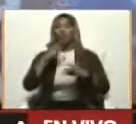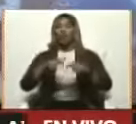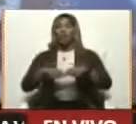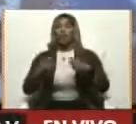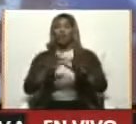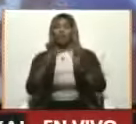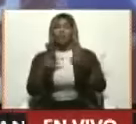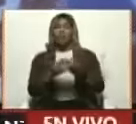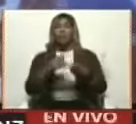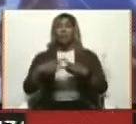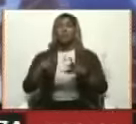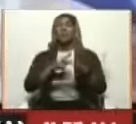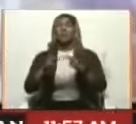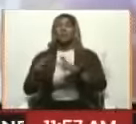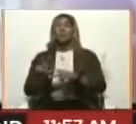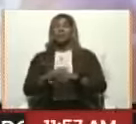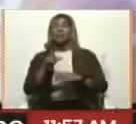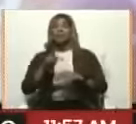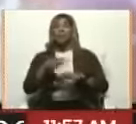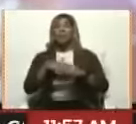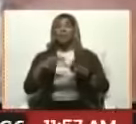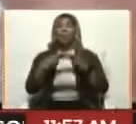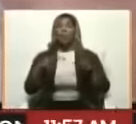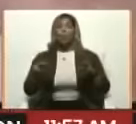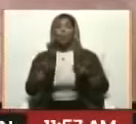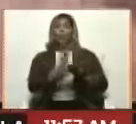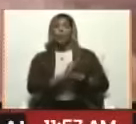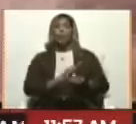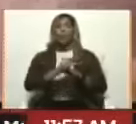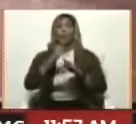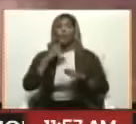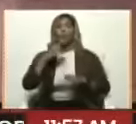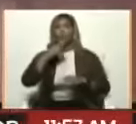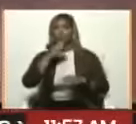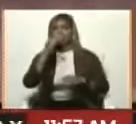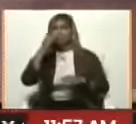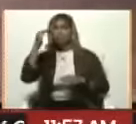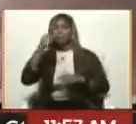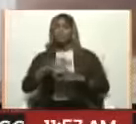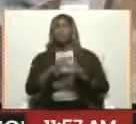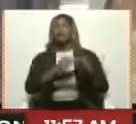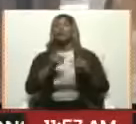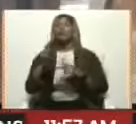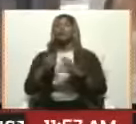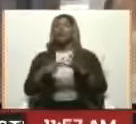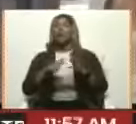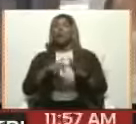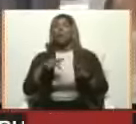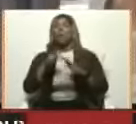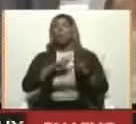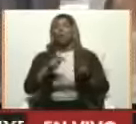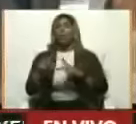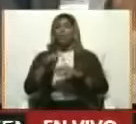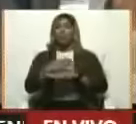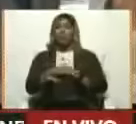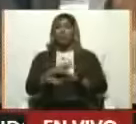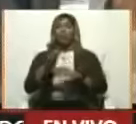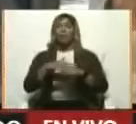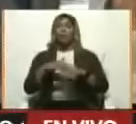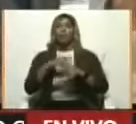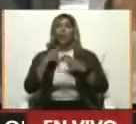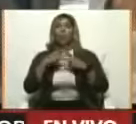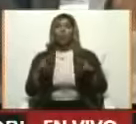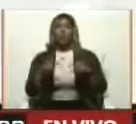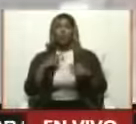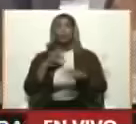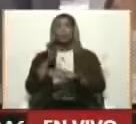Familia, el programa El Ministerio Público Protege al Adulto Mayor, y los programas de calle, el Ministerio Público